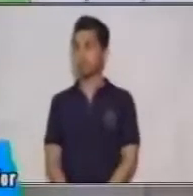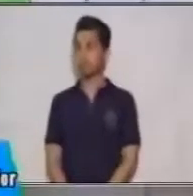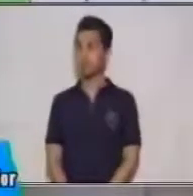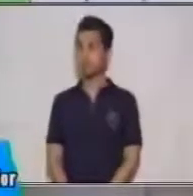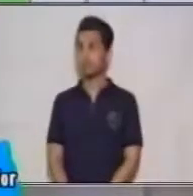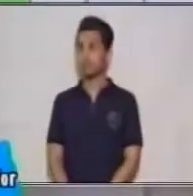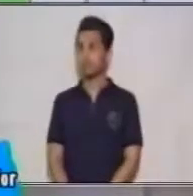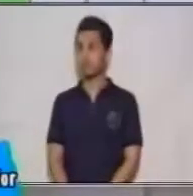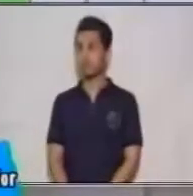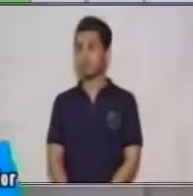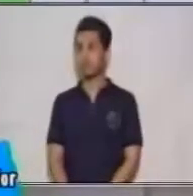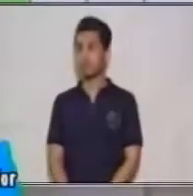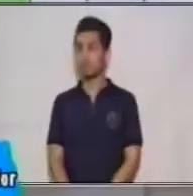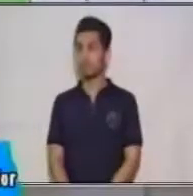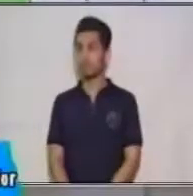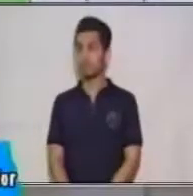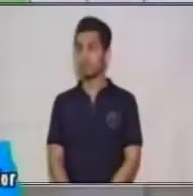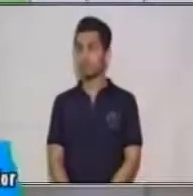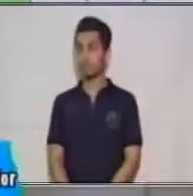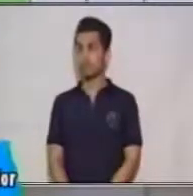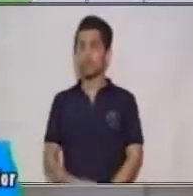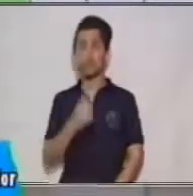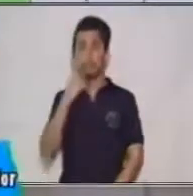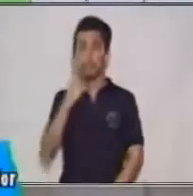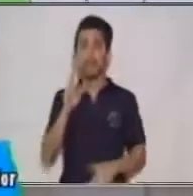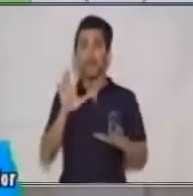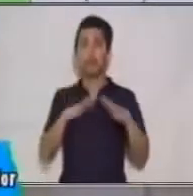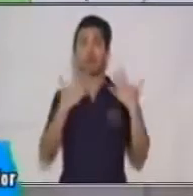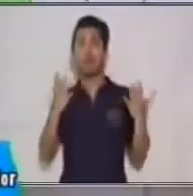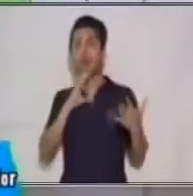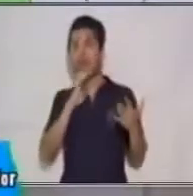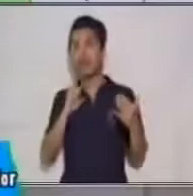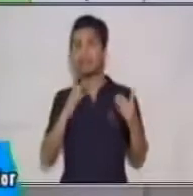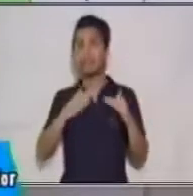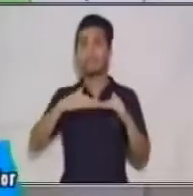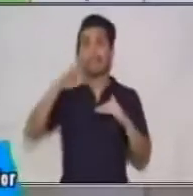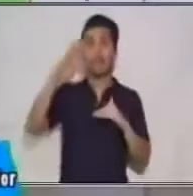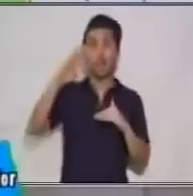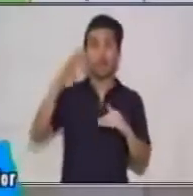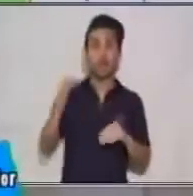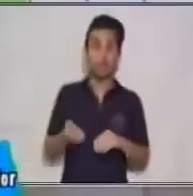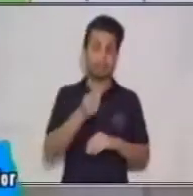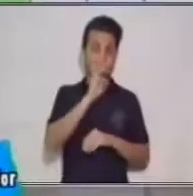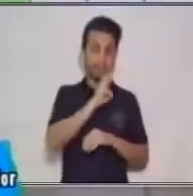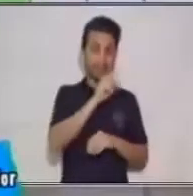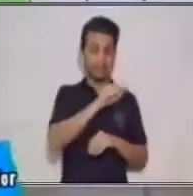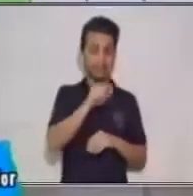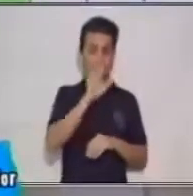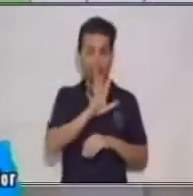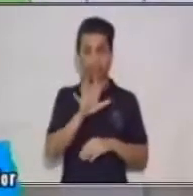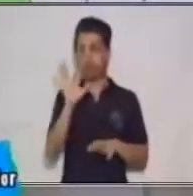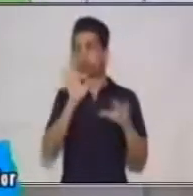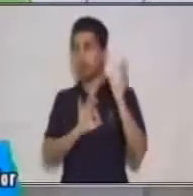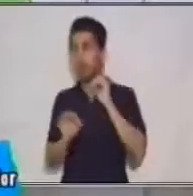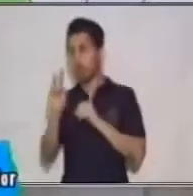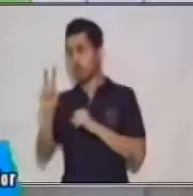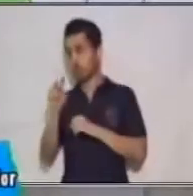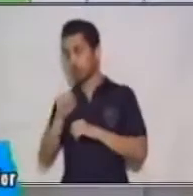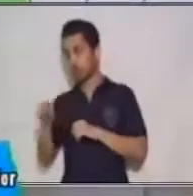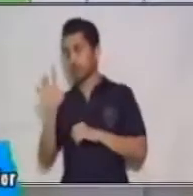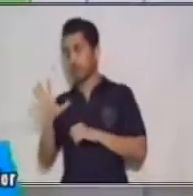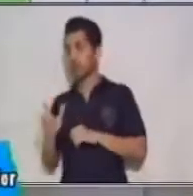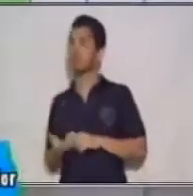¿Qué fracción es mayor? 3/5 o 2/5? Es